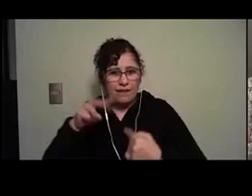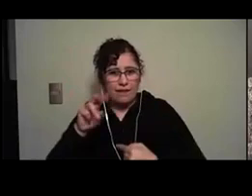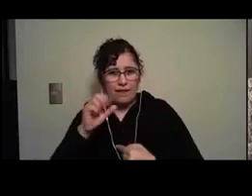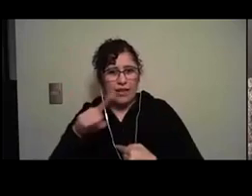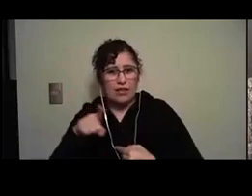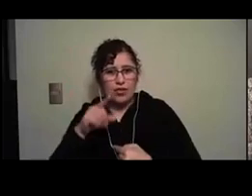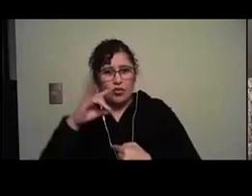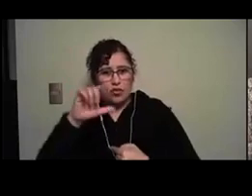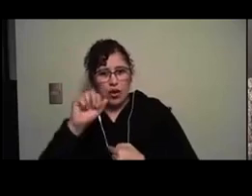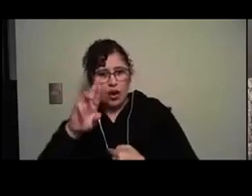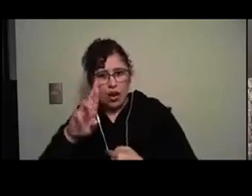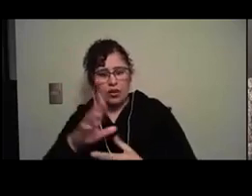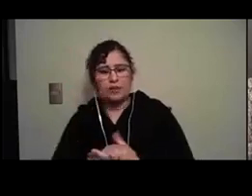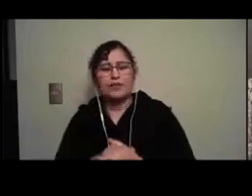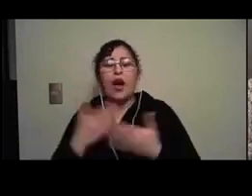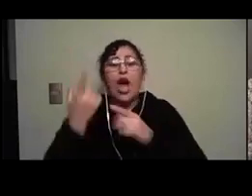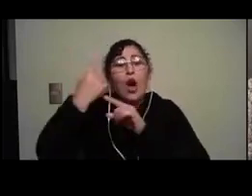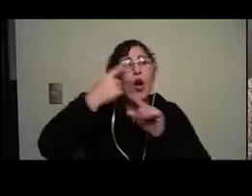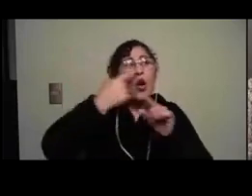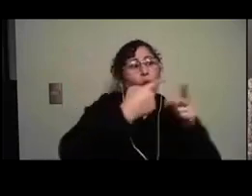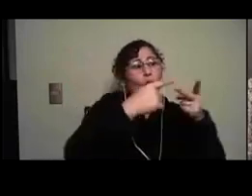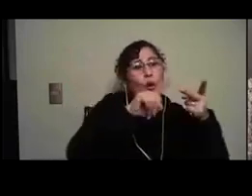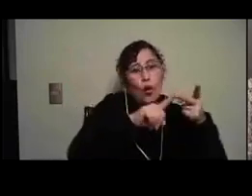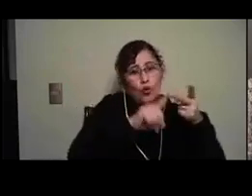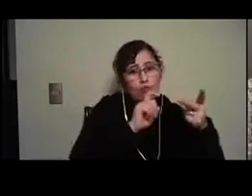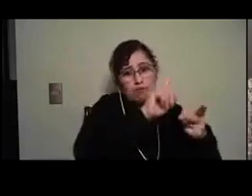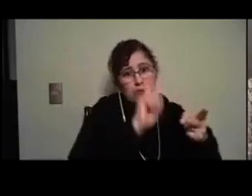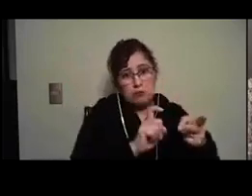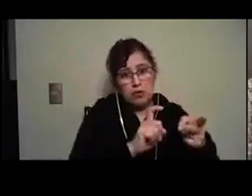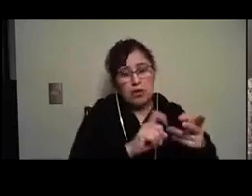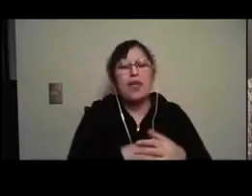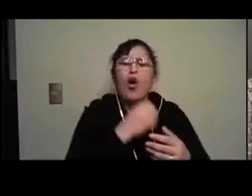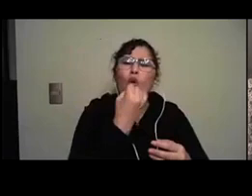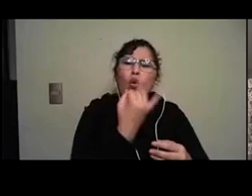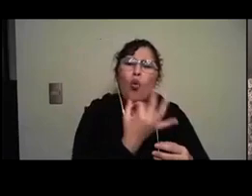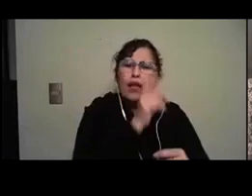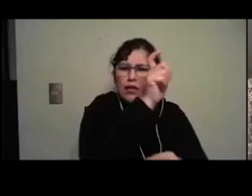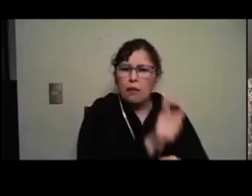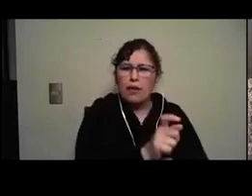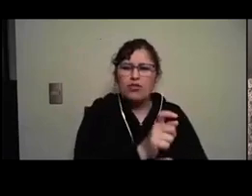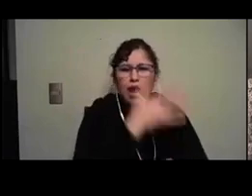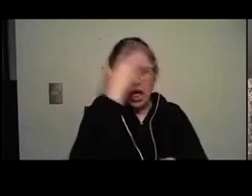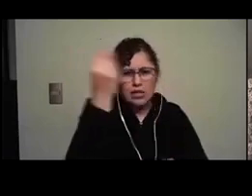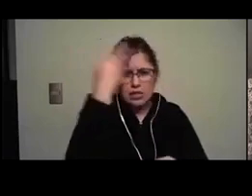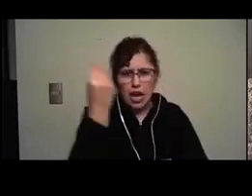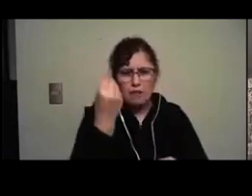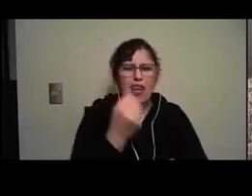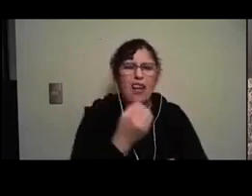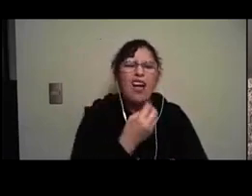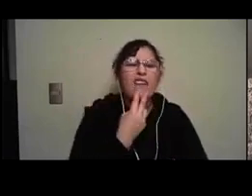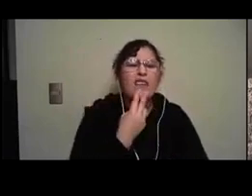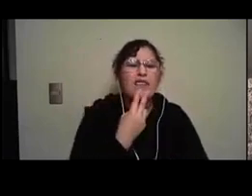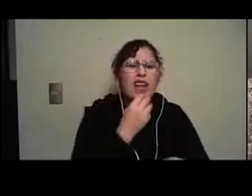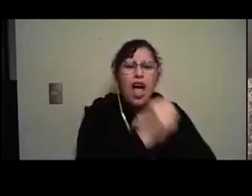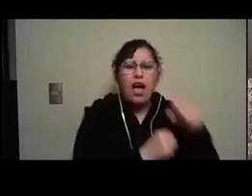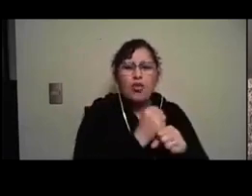Y la otra, Entiendo. La otra pregunta es, ¿cuánto tiempo puede durar viva una persona que es diagnosticada con